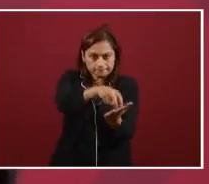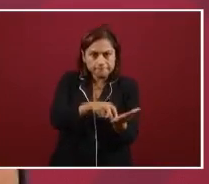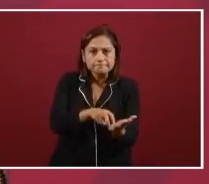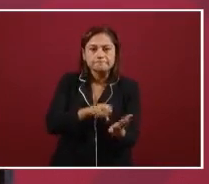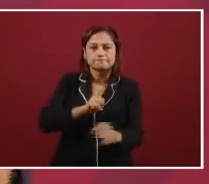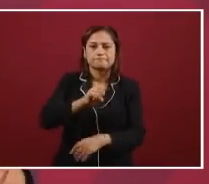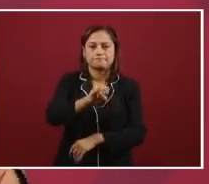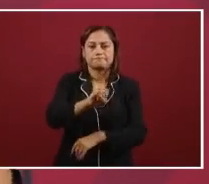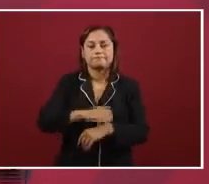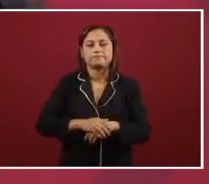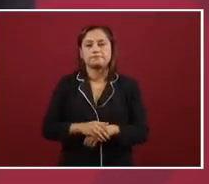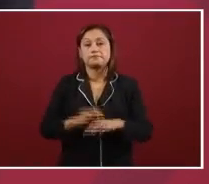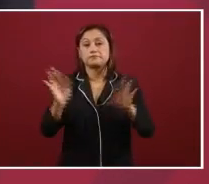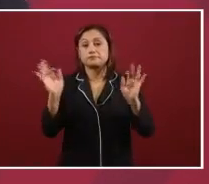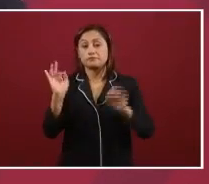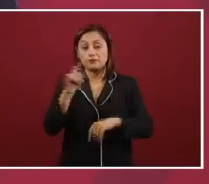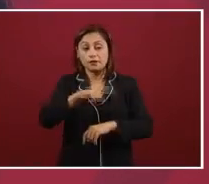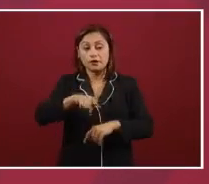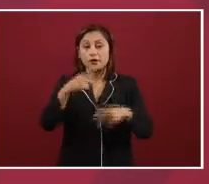dice